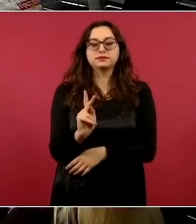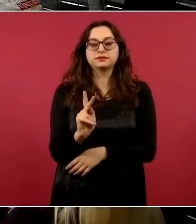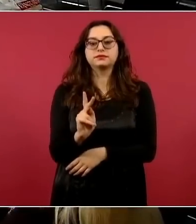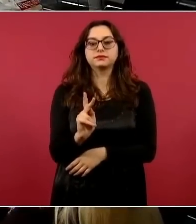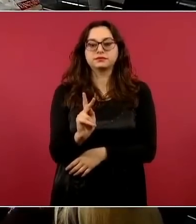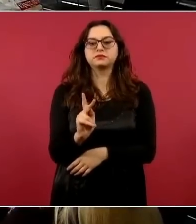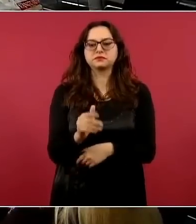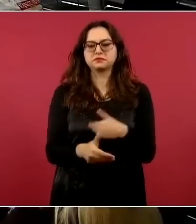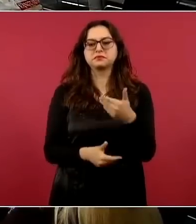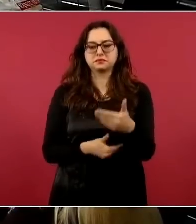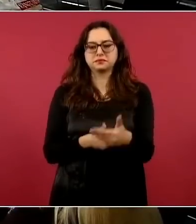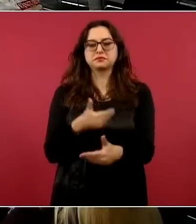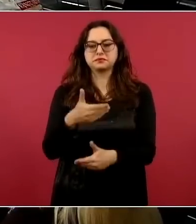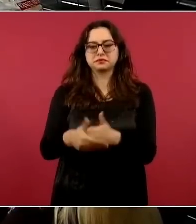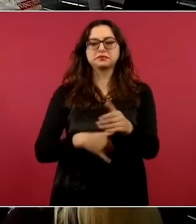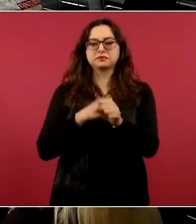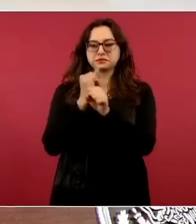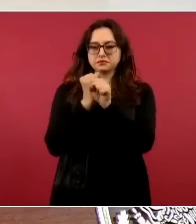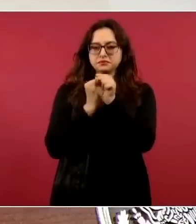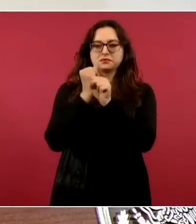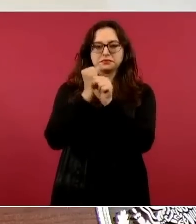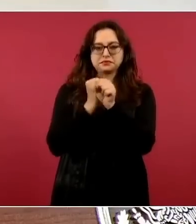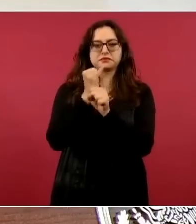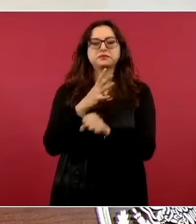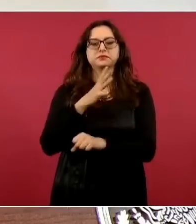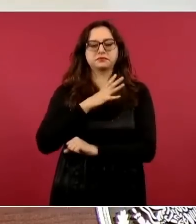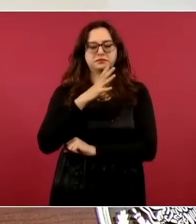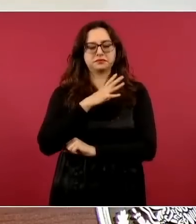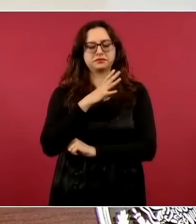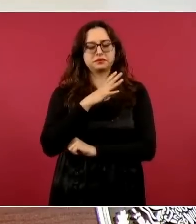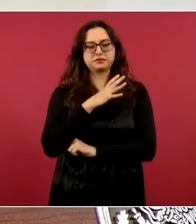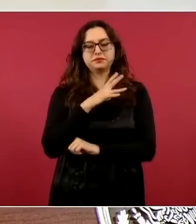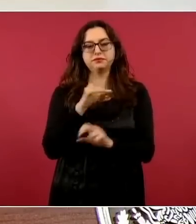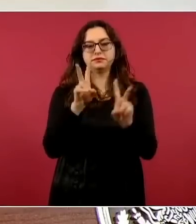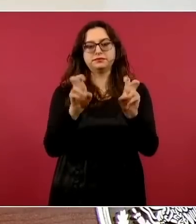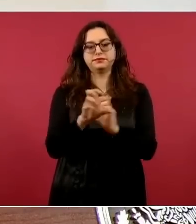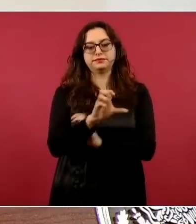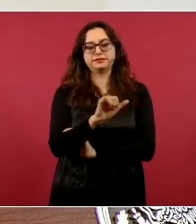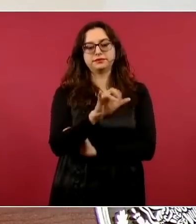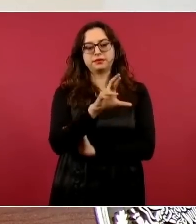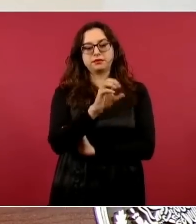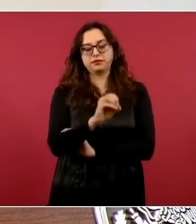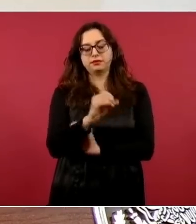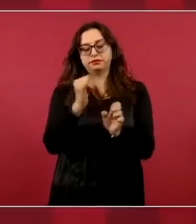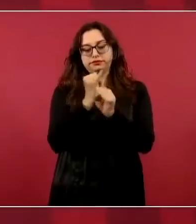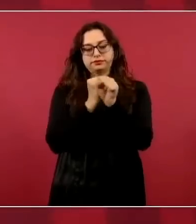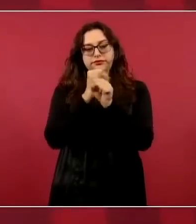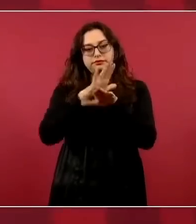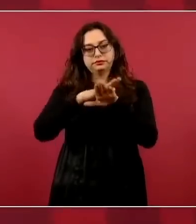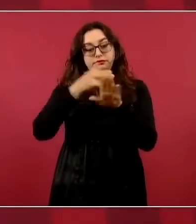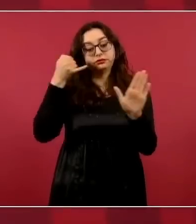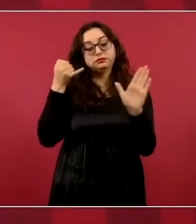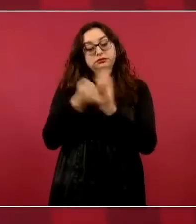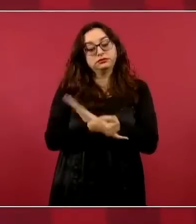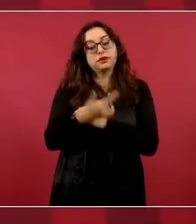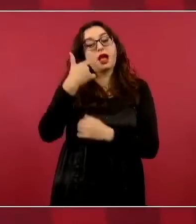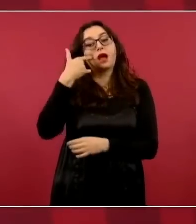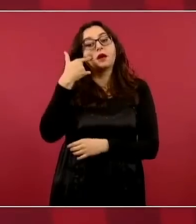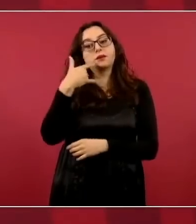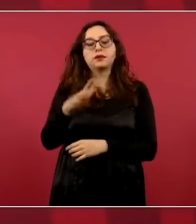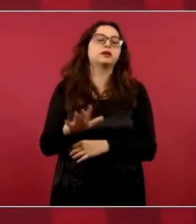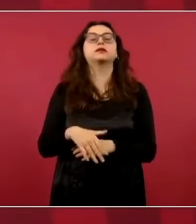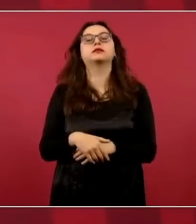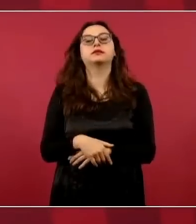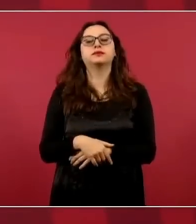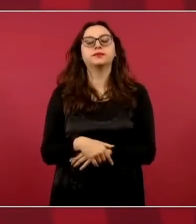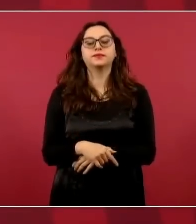sí se está haciendo la investigación de Ciro y vamos al fondo. No sabemos hasta dónde vamos a llegar. Y en el caso de